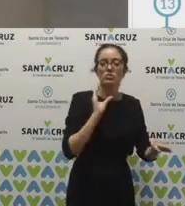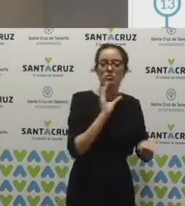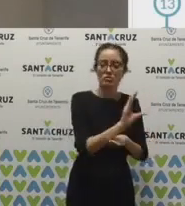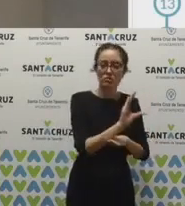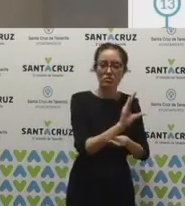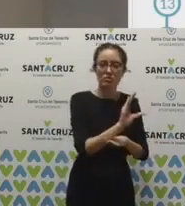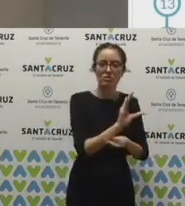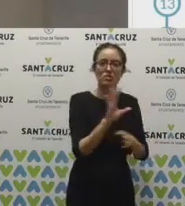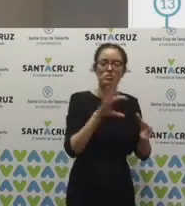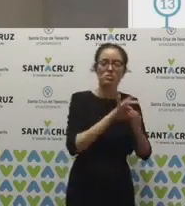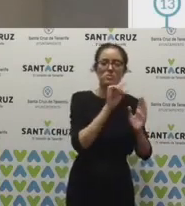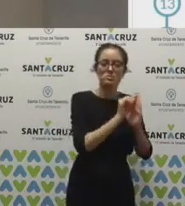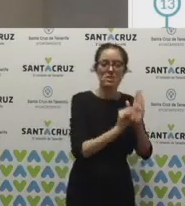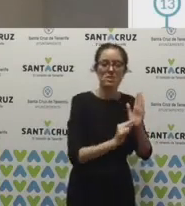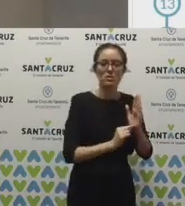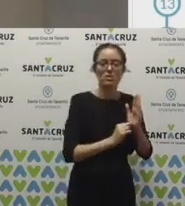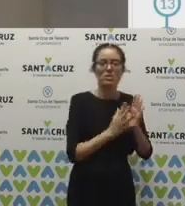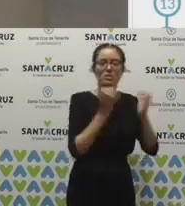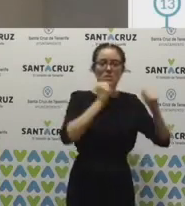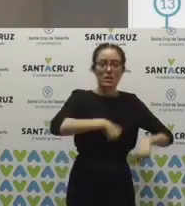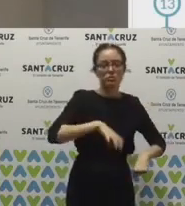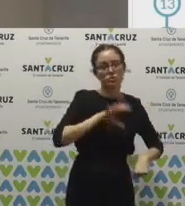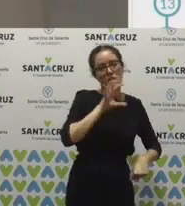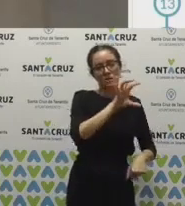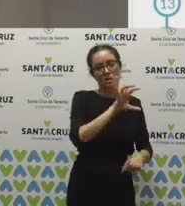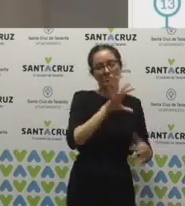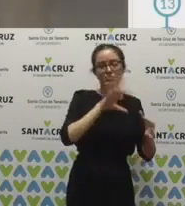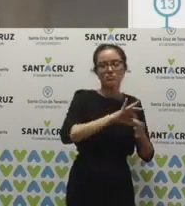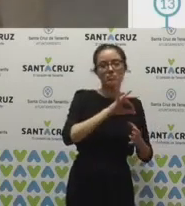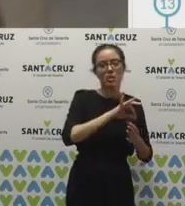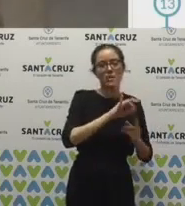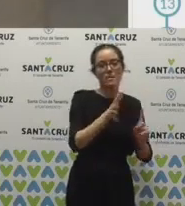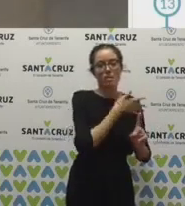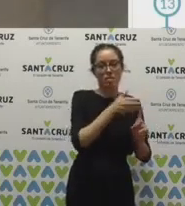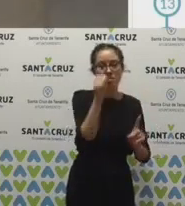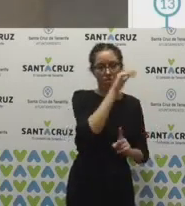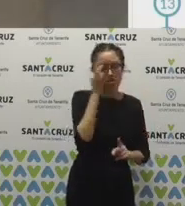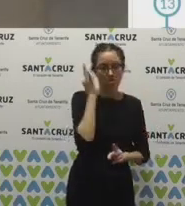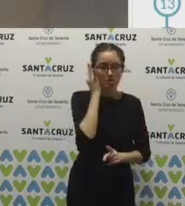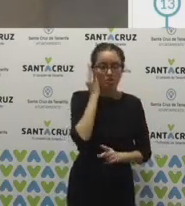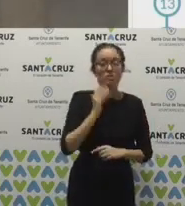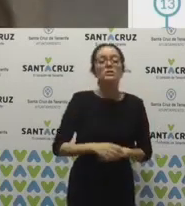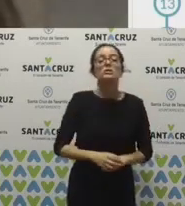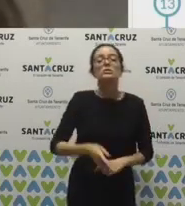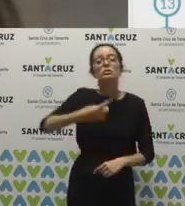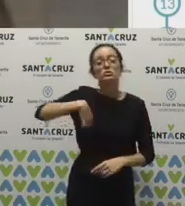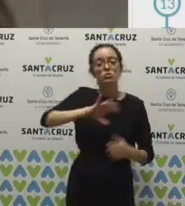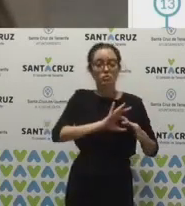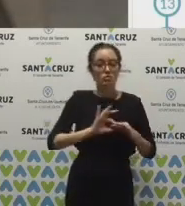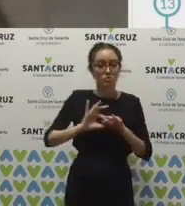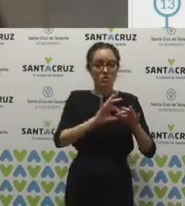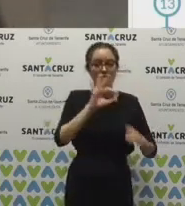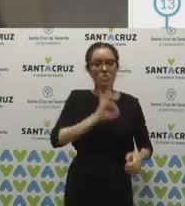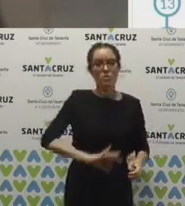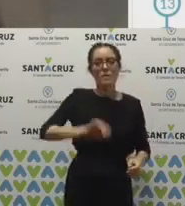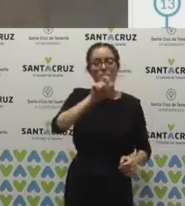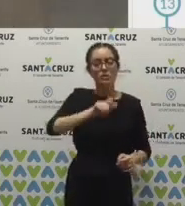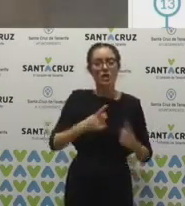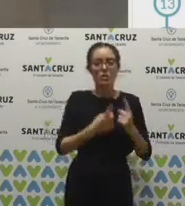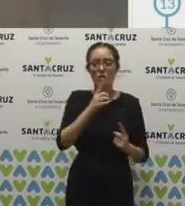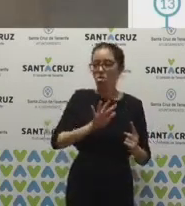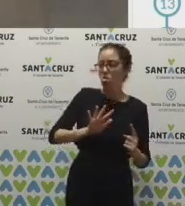de medidas del pacto de estado contra la violencia de género en un día podemos siempre hemos defendido que nadie debe quedarse atrás